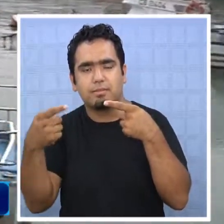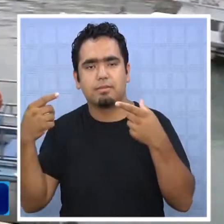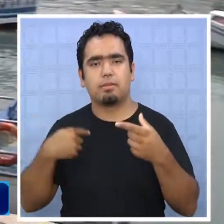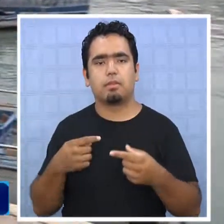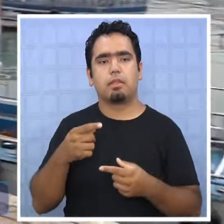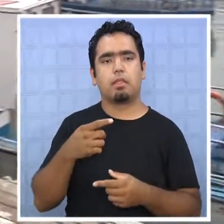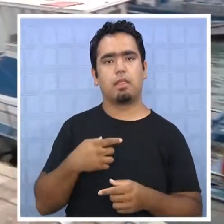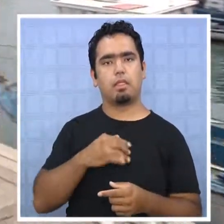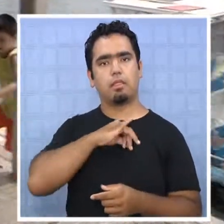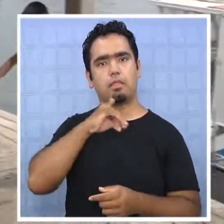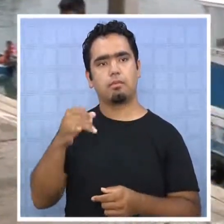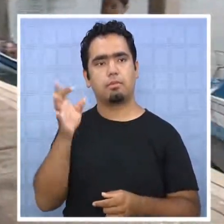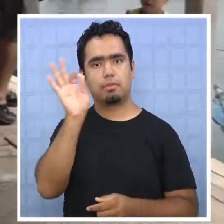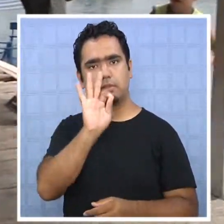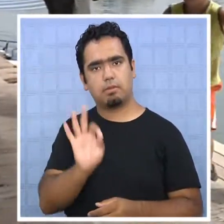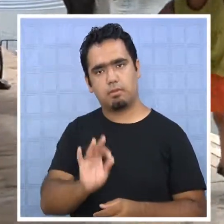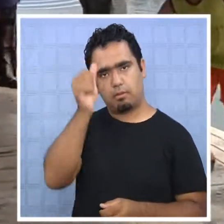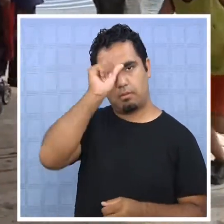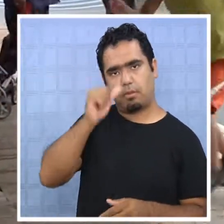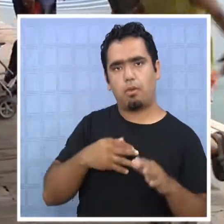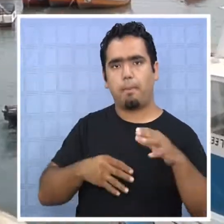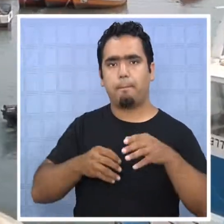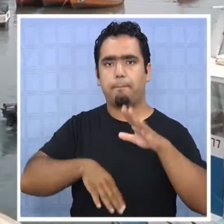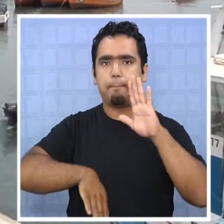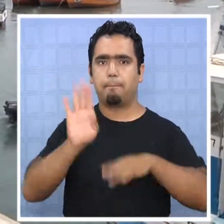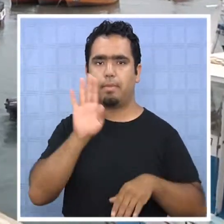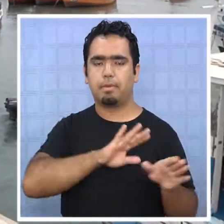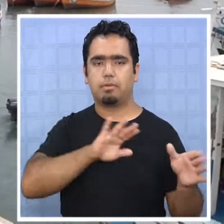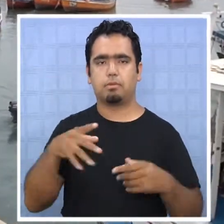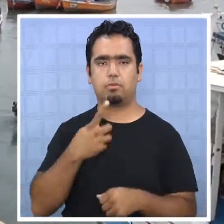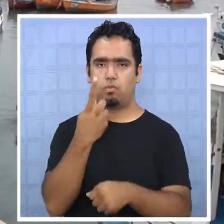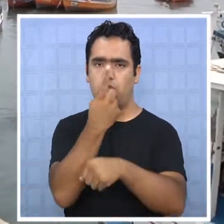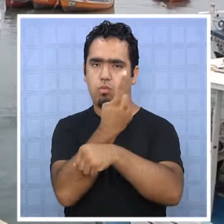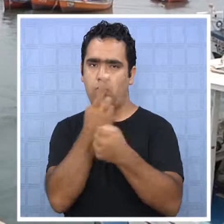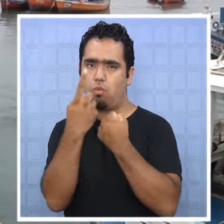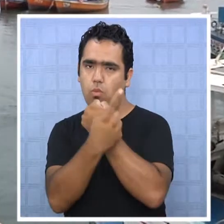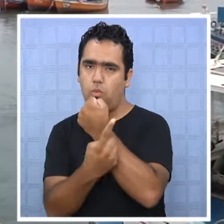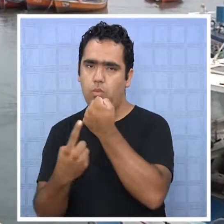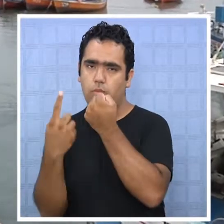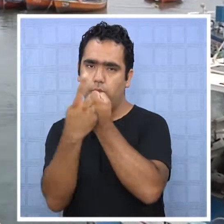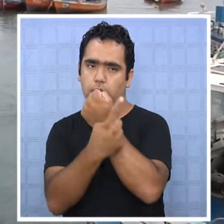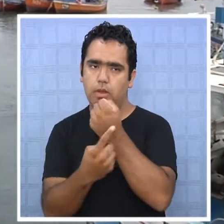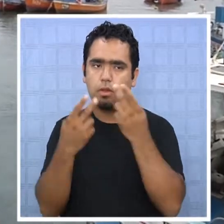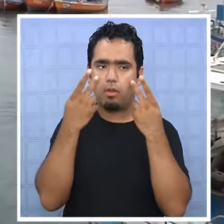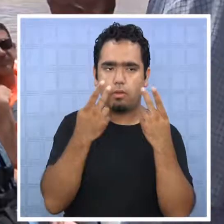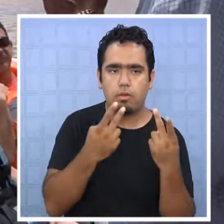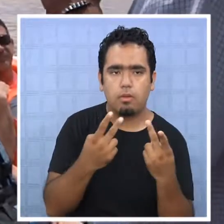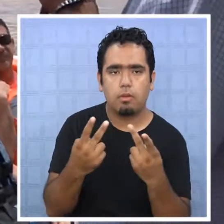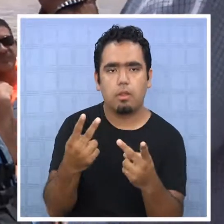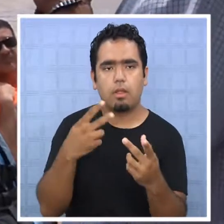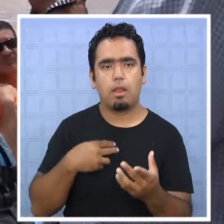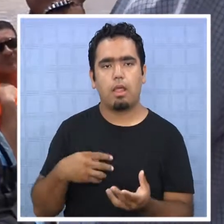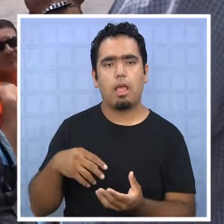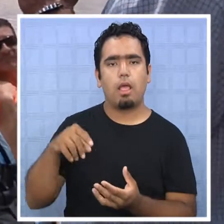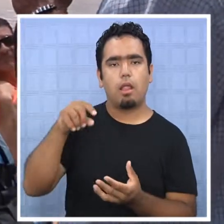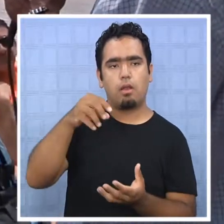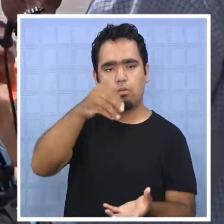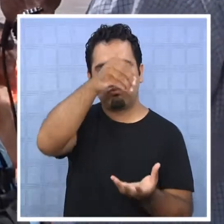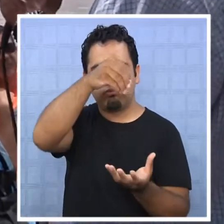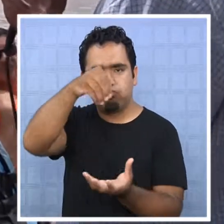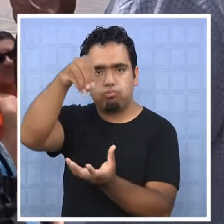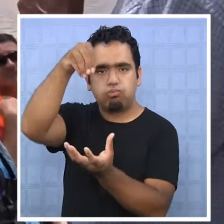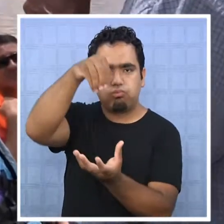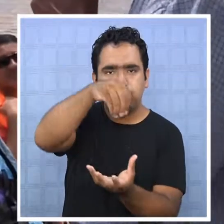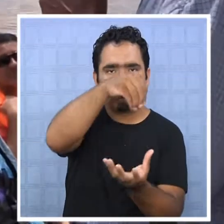semana, oferta que se incrementa los días sábado y domingo. Dura 1 hora el paseo, que el recorrido consiste en ir a la